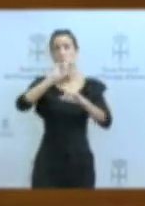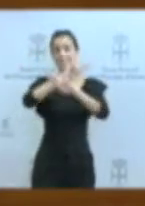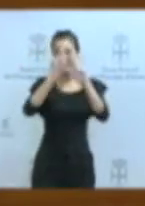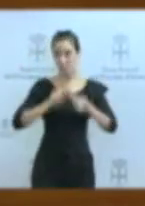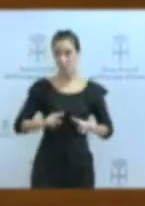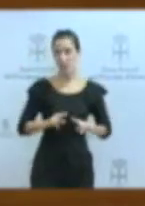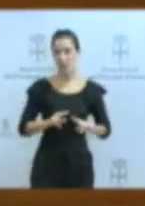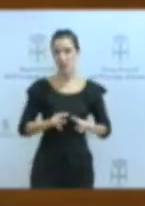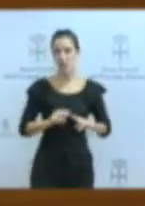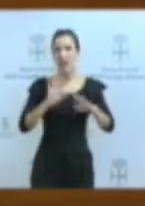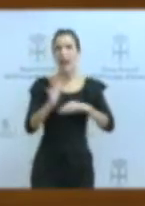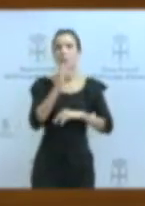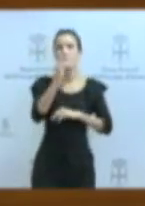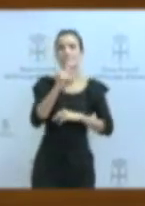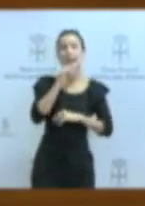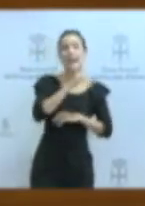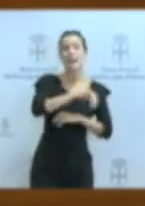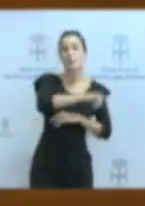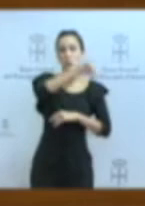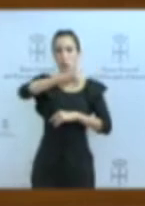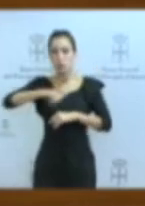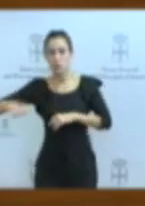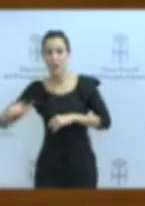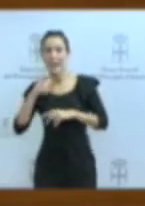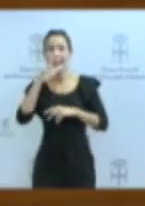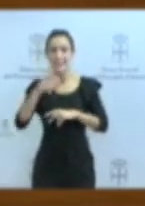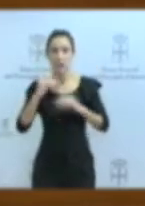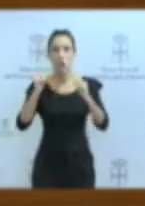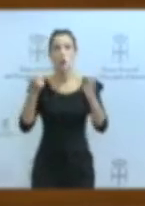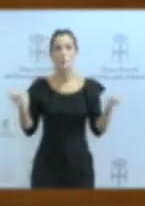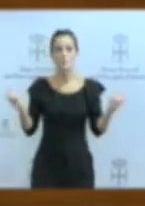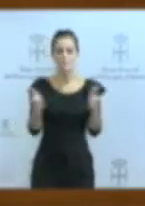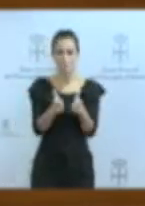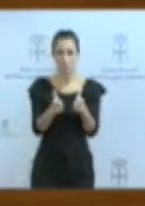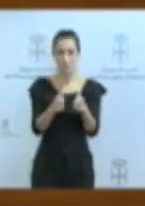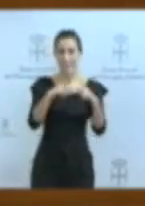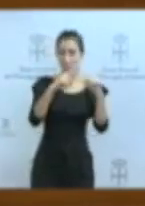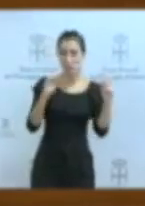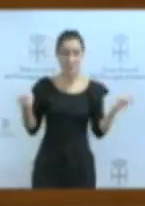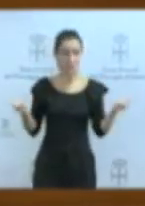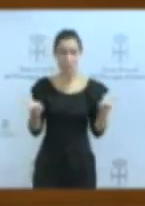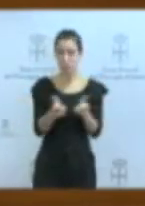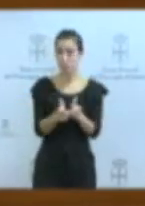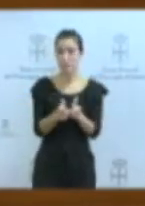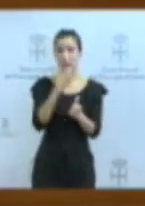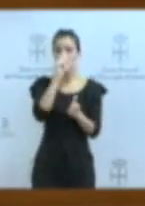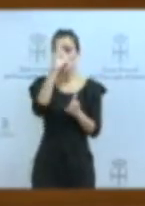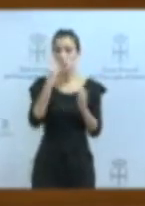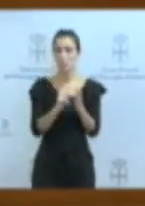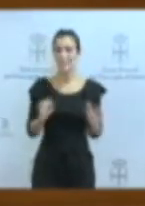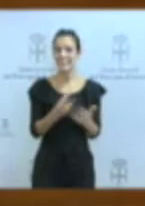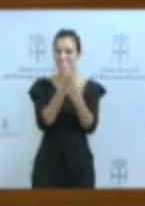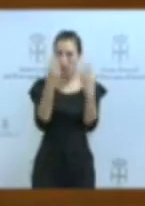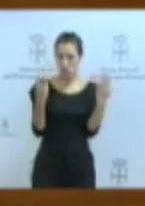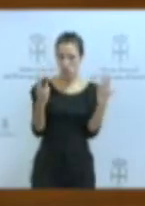ha caído el 42% de viajeros en Asturias en los primeros 7 meses del año 2018. con esta evolución en el año 2018, ustedes